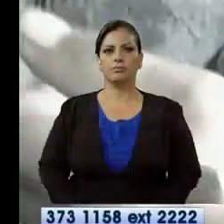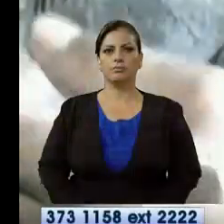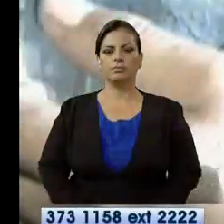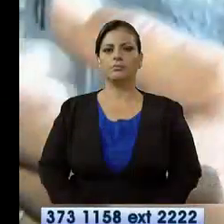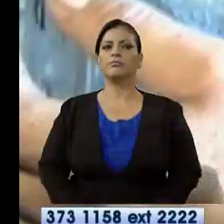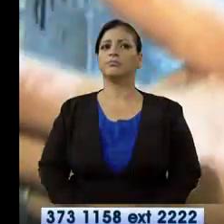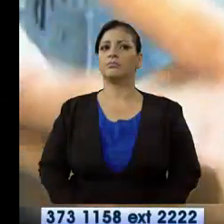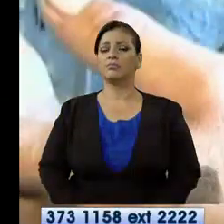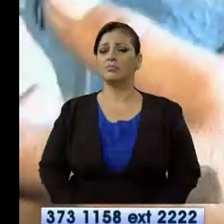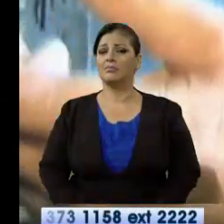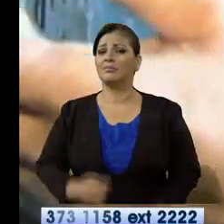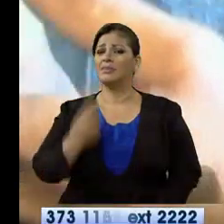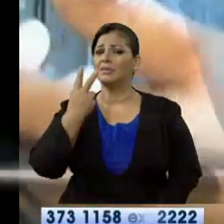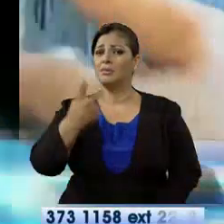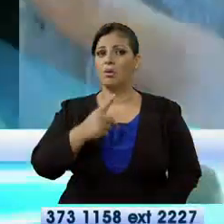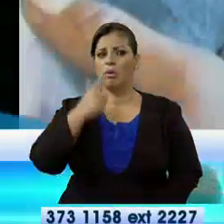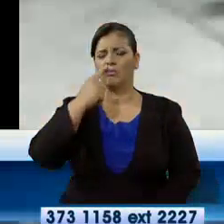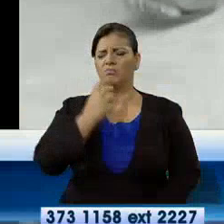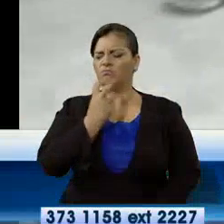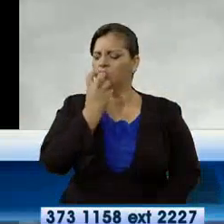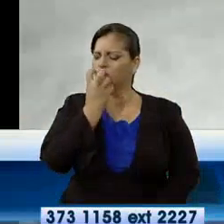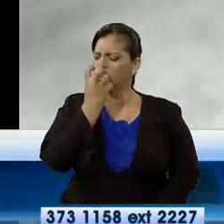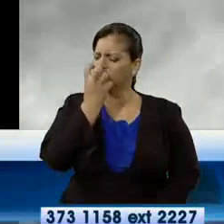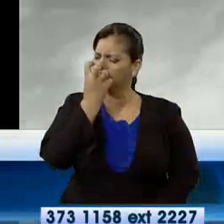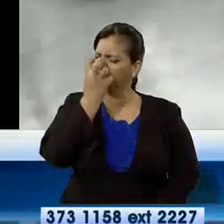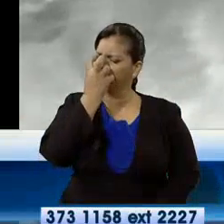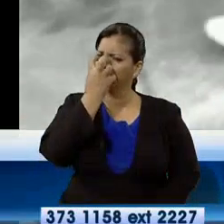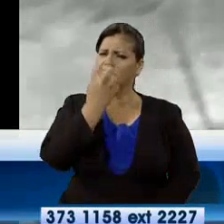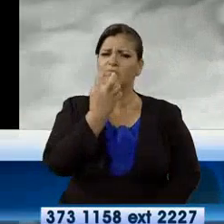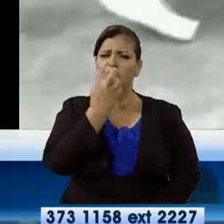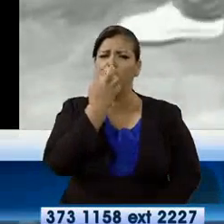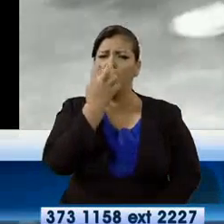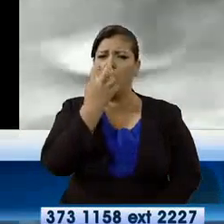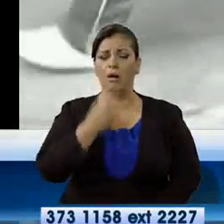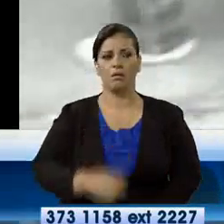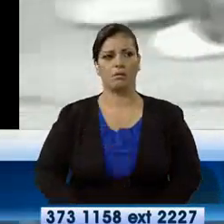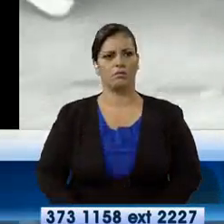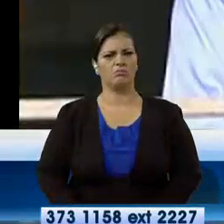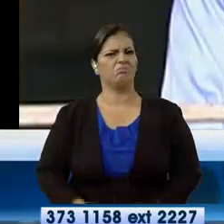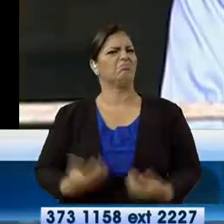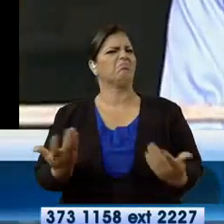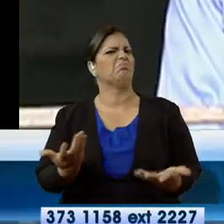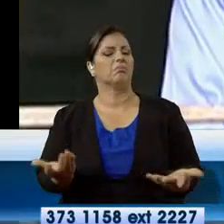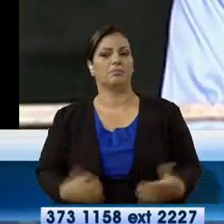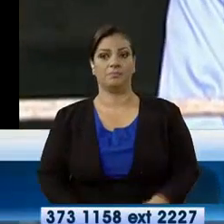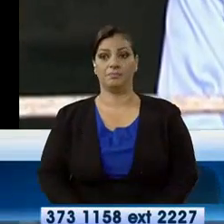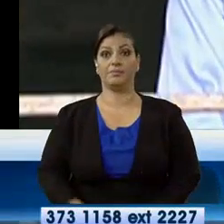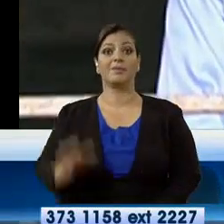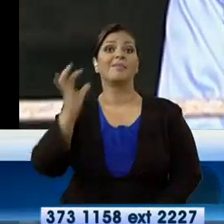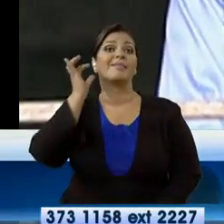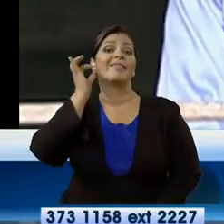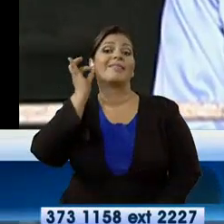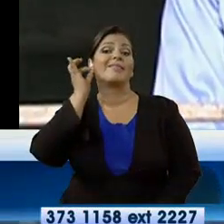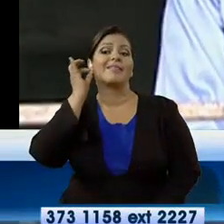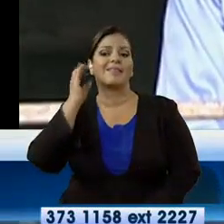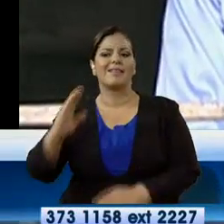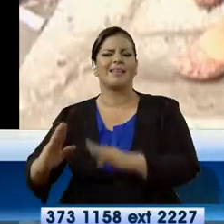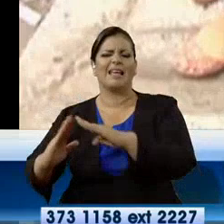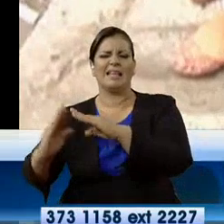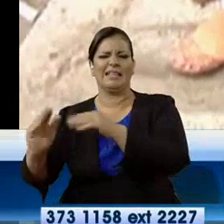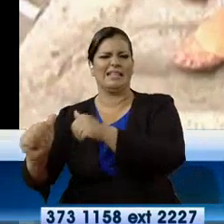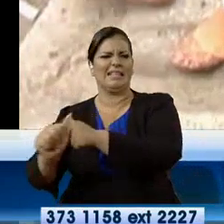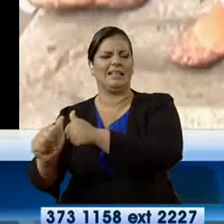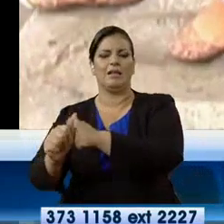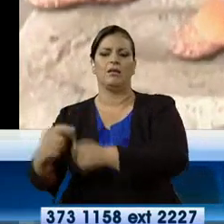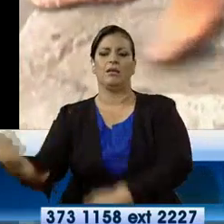La indignación se apoderó del padre de la niña cuando una vecina llegó corriendo hasta su casa para contar lo que su hija venía sufriendo